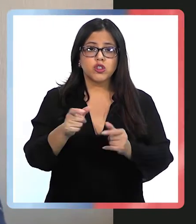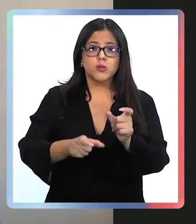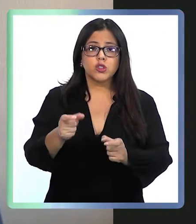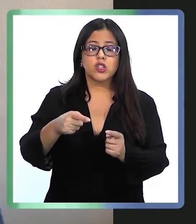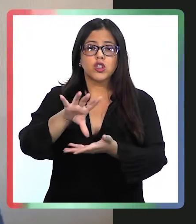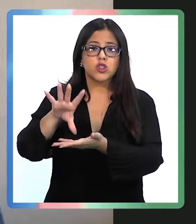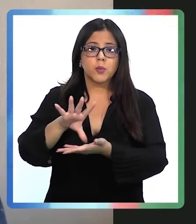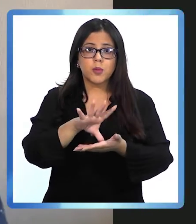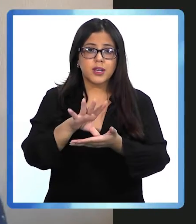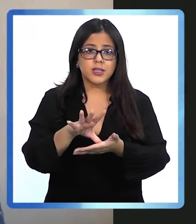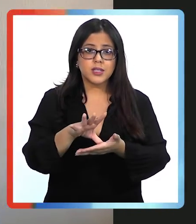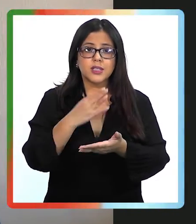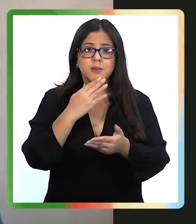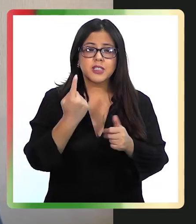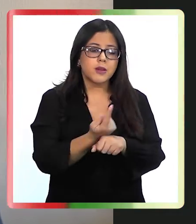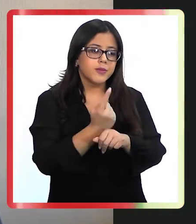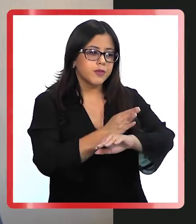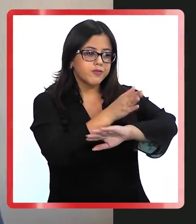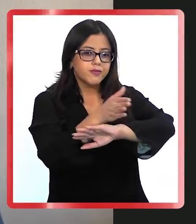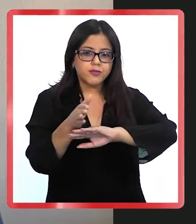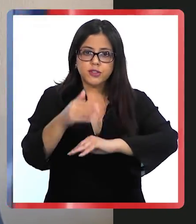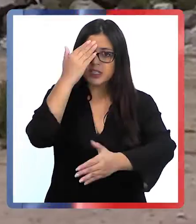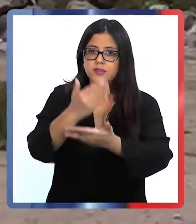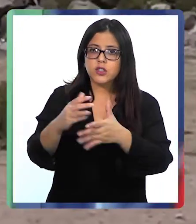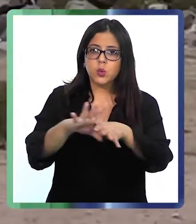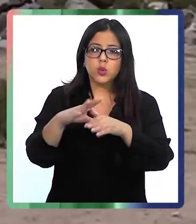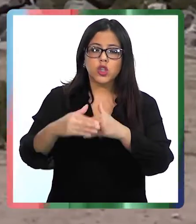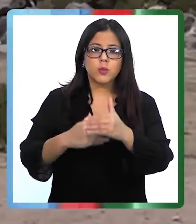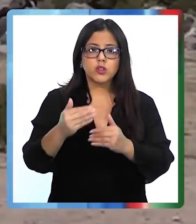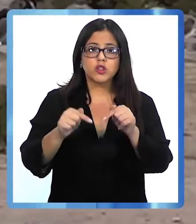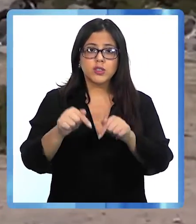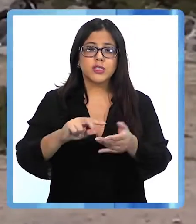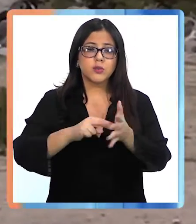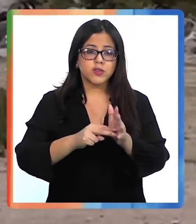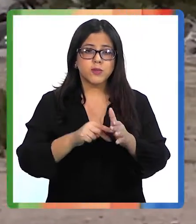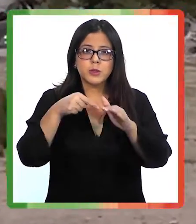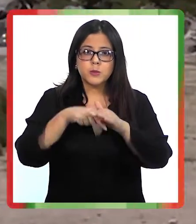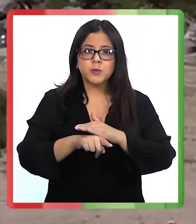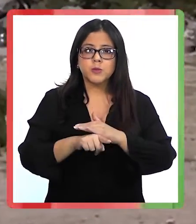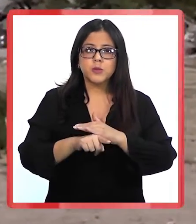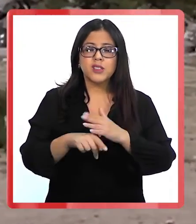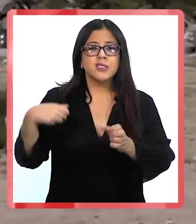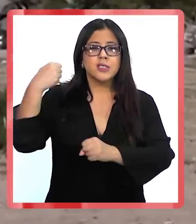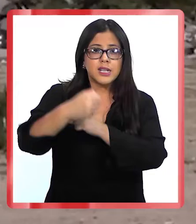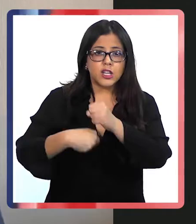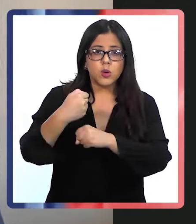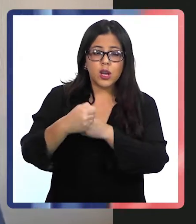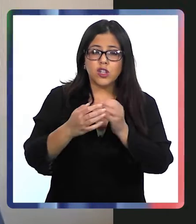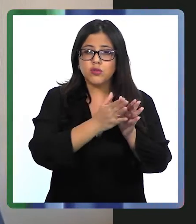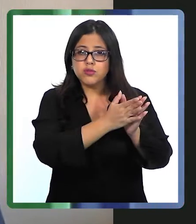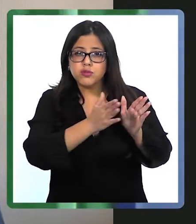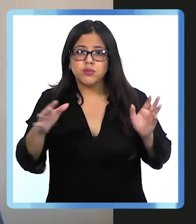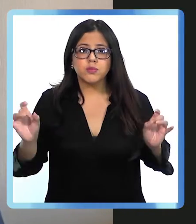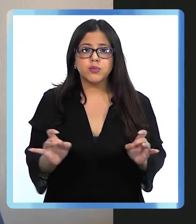mirando a las autoridades del territorio, dialogando y enfrentando junto a este proceso, esta profunda crisis en realidad que yo creo que por muchos años se va a mantener y